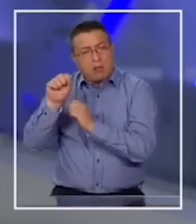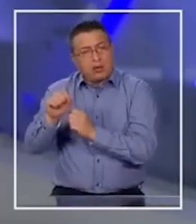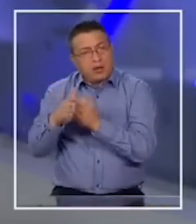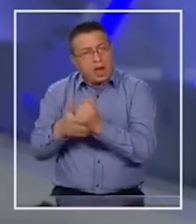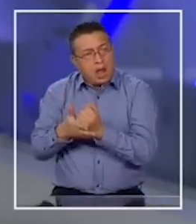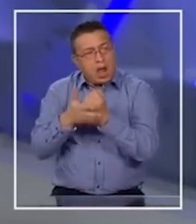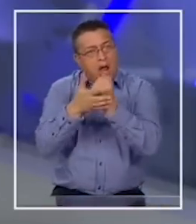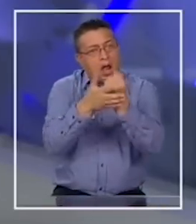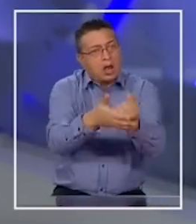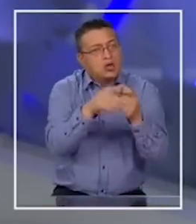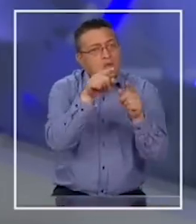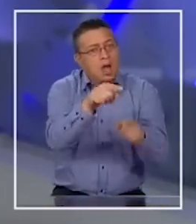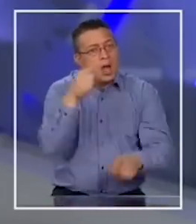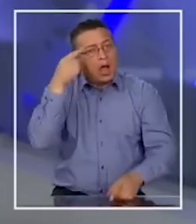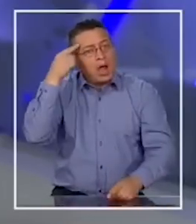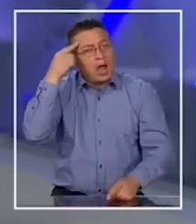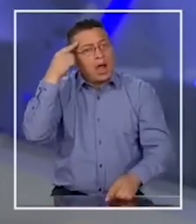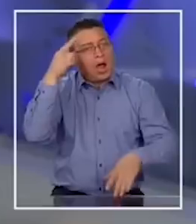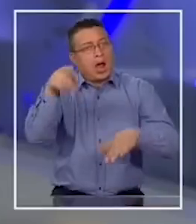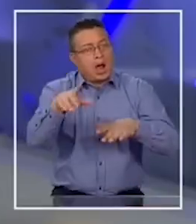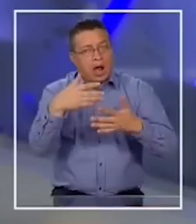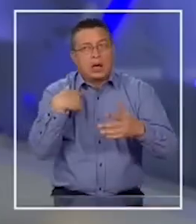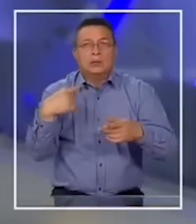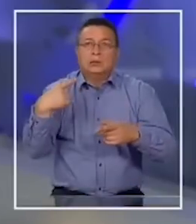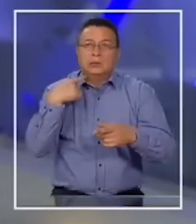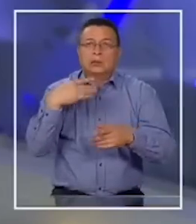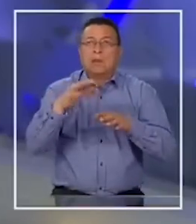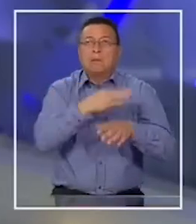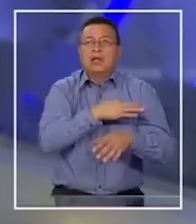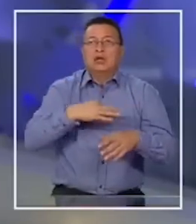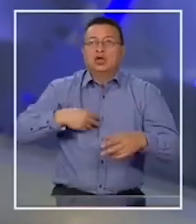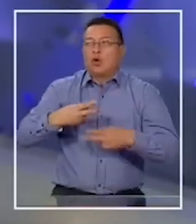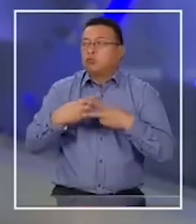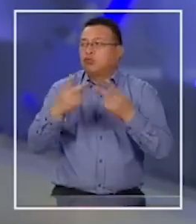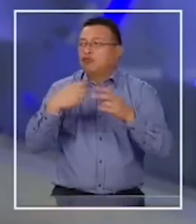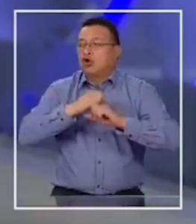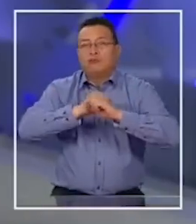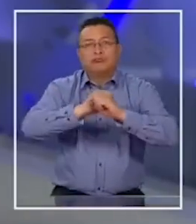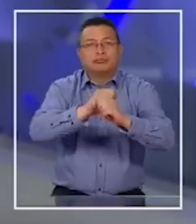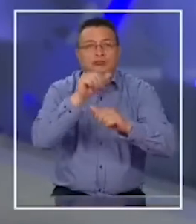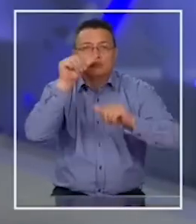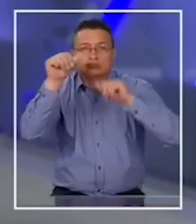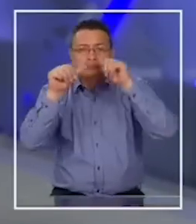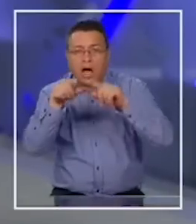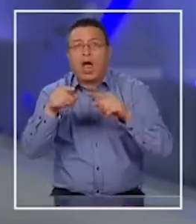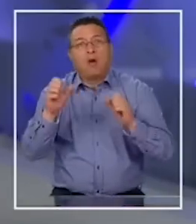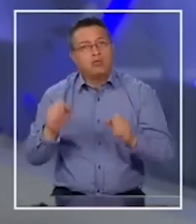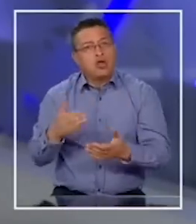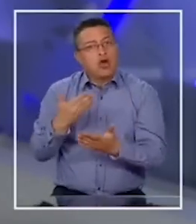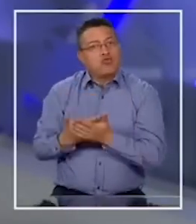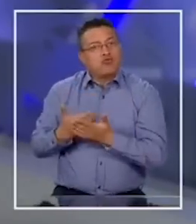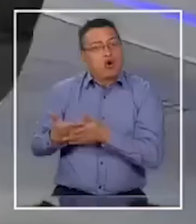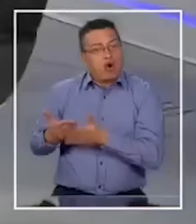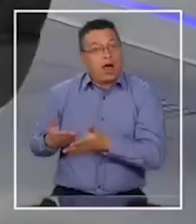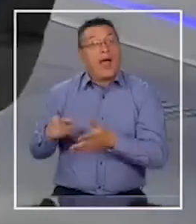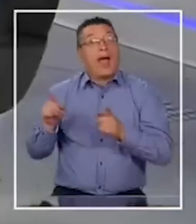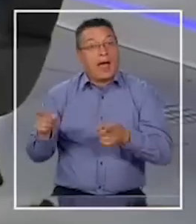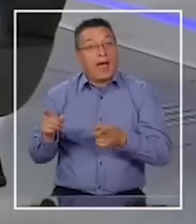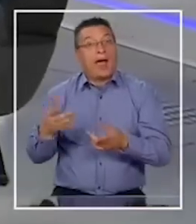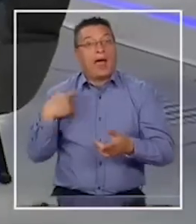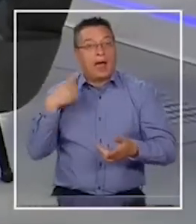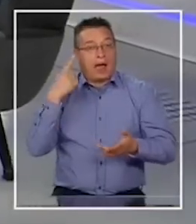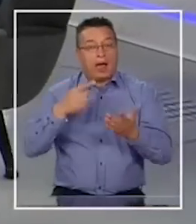colaborar en esta vacío que estaba teniendo el Ministerio Público su combate contra el narcotráfico una vez hecho eso con